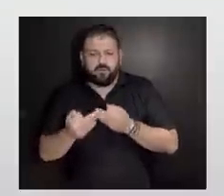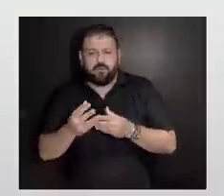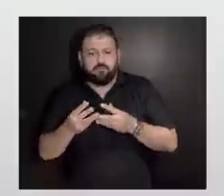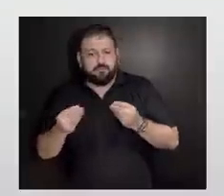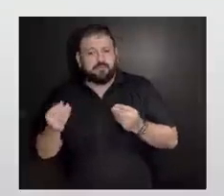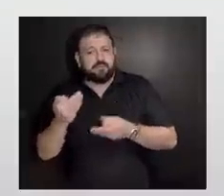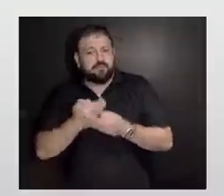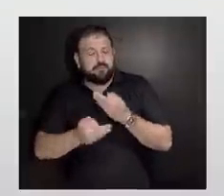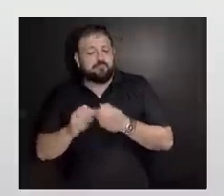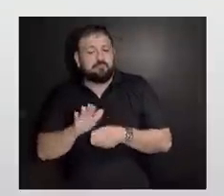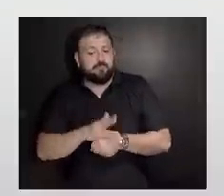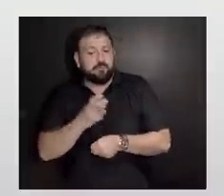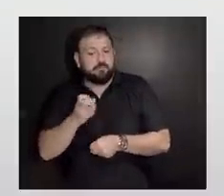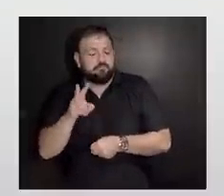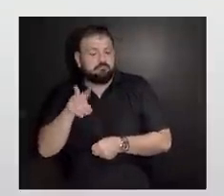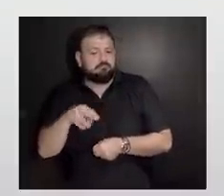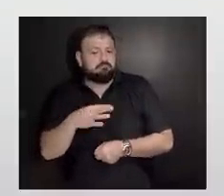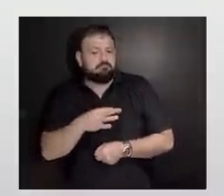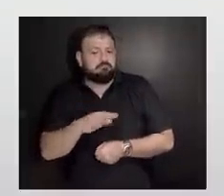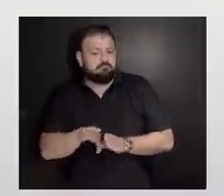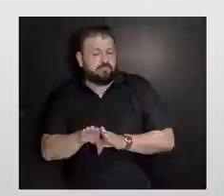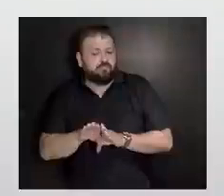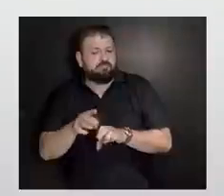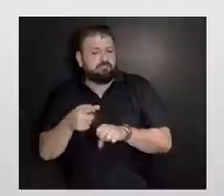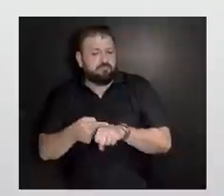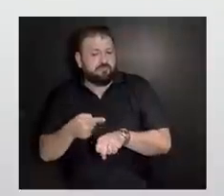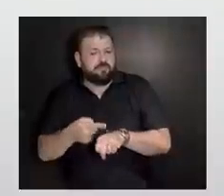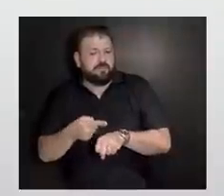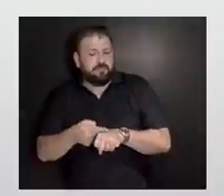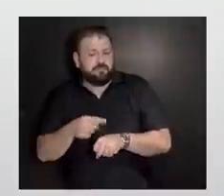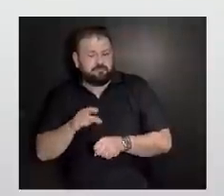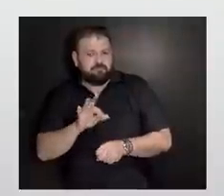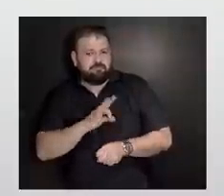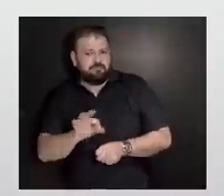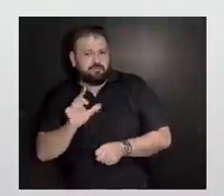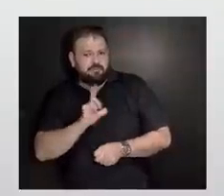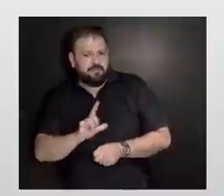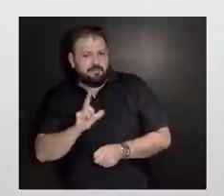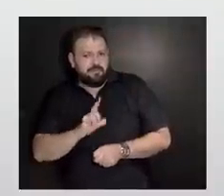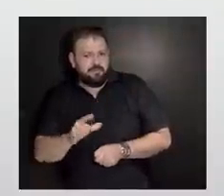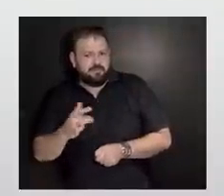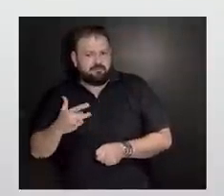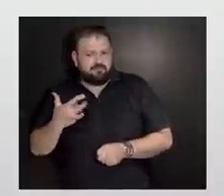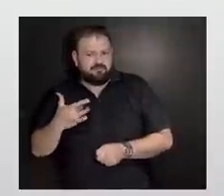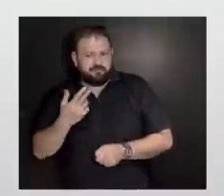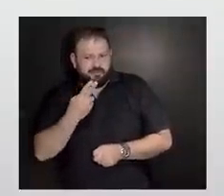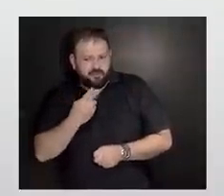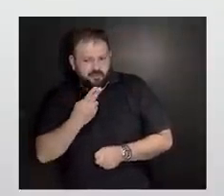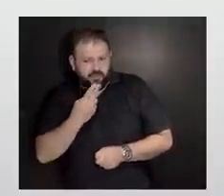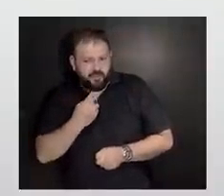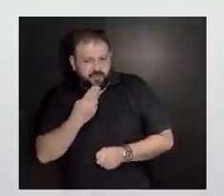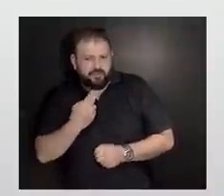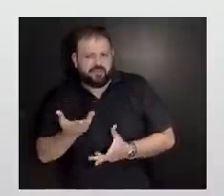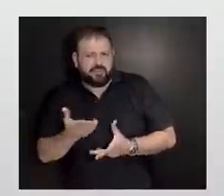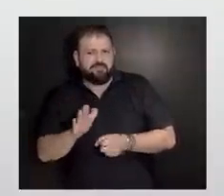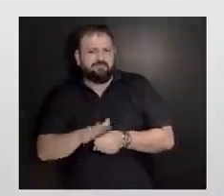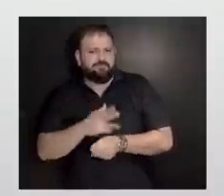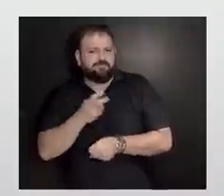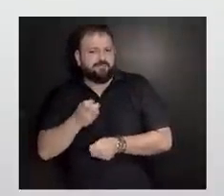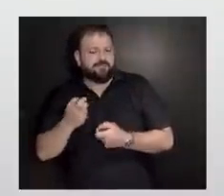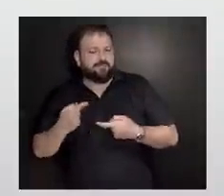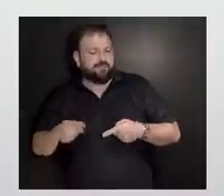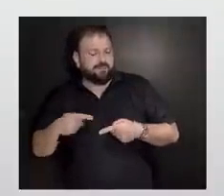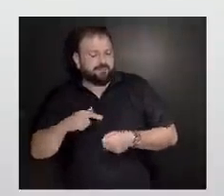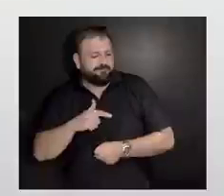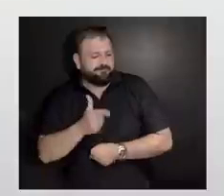Esto quiere decir porque pues esta es una enfermedad en la cual pues en la orina pues va azúcar y entonces ellos empezaban a notar que este tipo